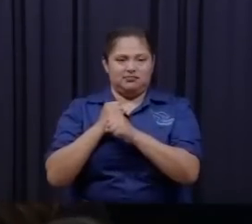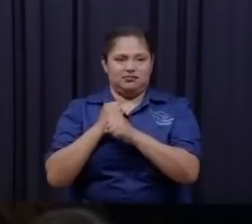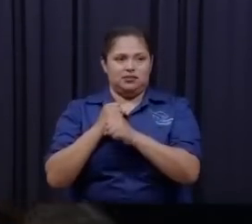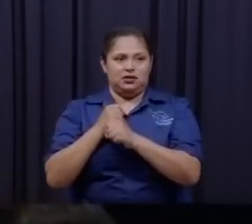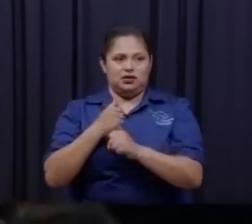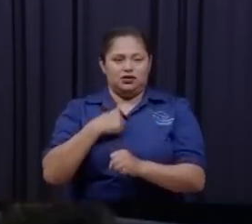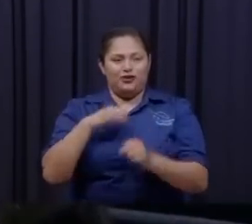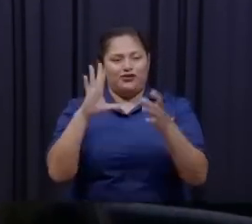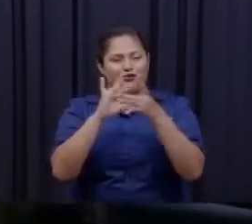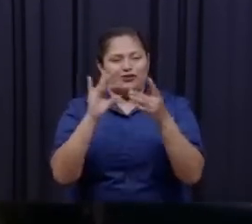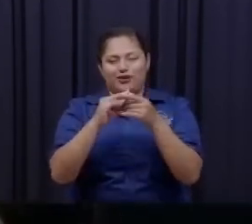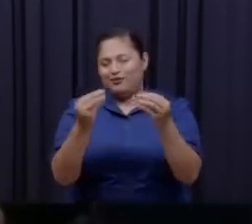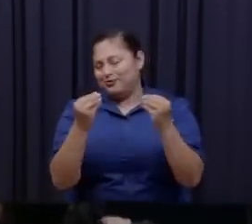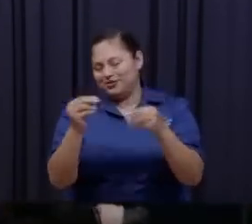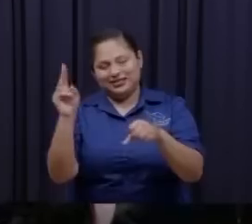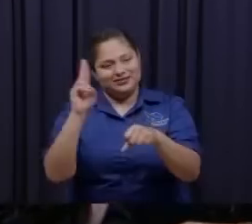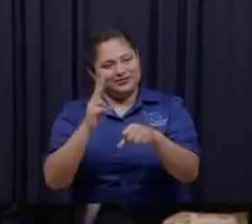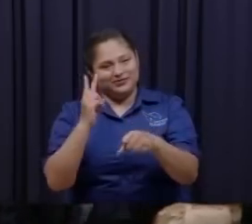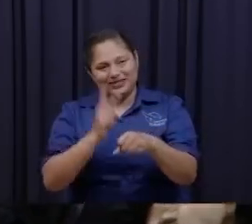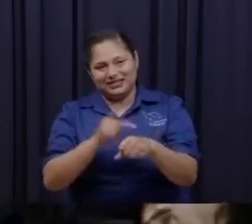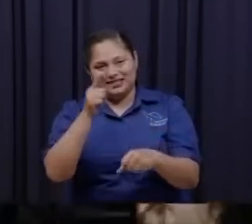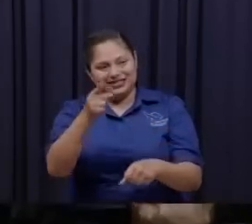Yo te he contado muchas veces esto, hermano.